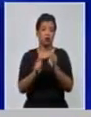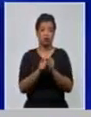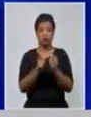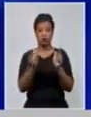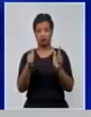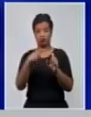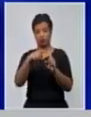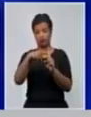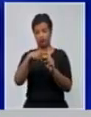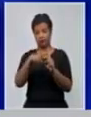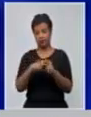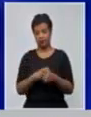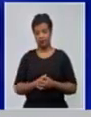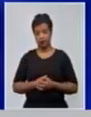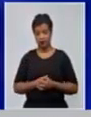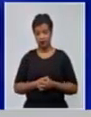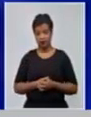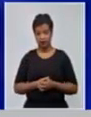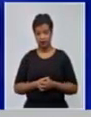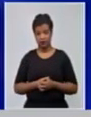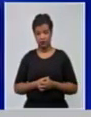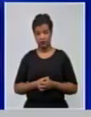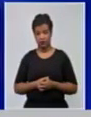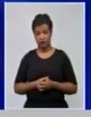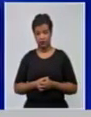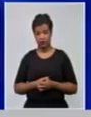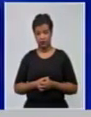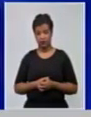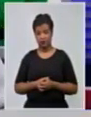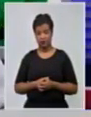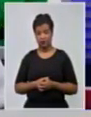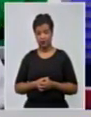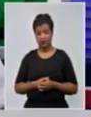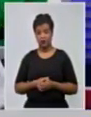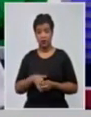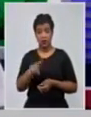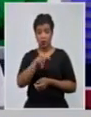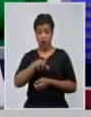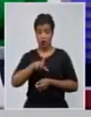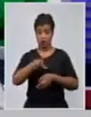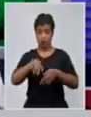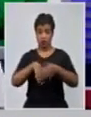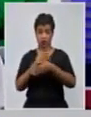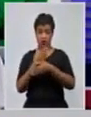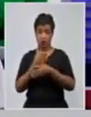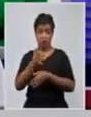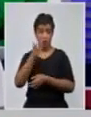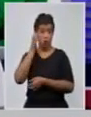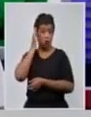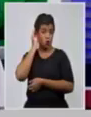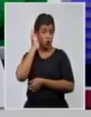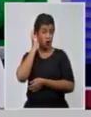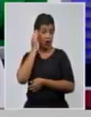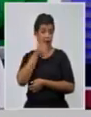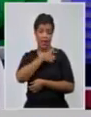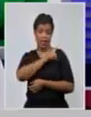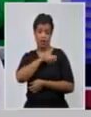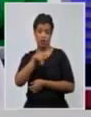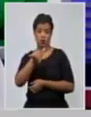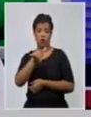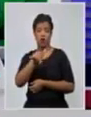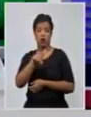autóctonos que han estado teniendo. Como ha ocurrido en estos últimos días, el sexo femenino en el día de ayer